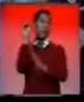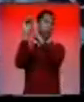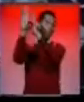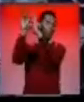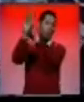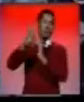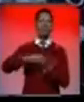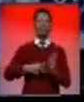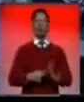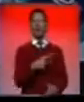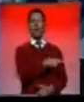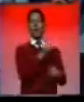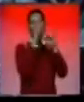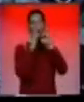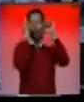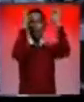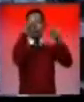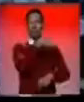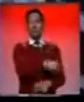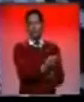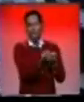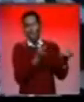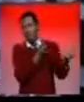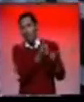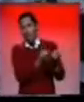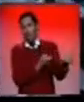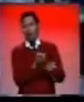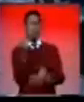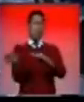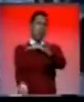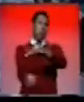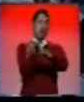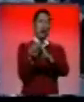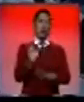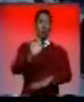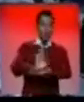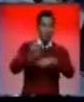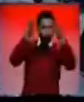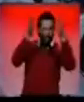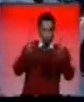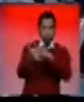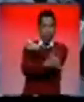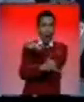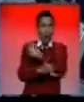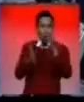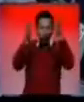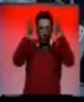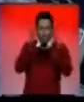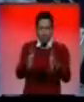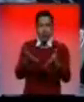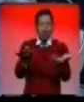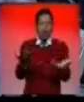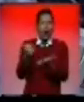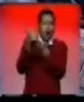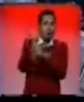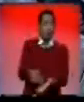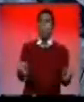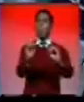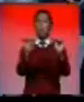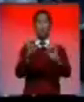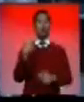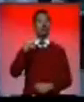salvaje, del capitalismo sin rostro, sin patria, sin responsabilidad. Esa es otra de las propuestas que traemos a la CELAC, la